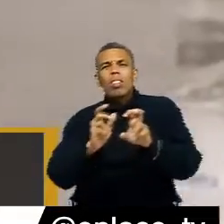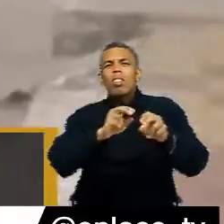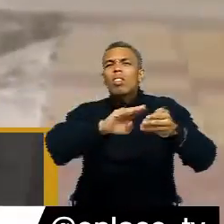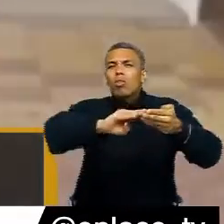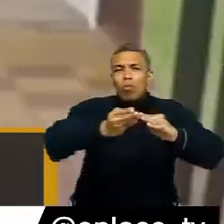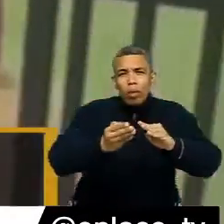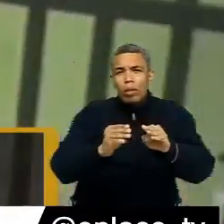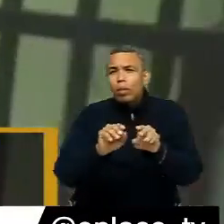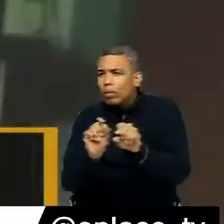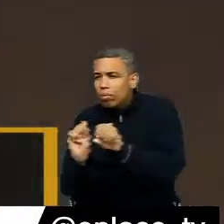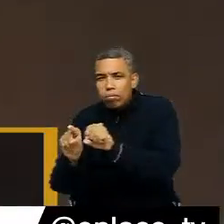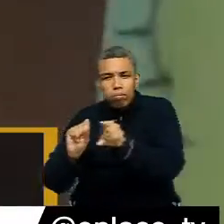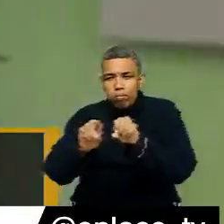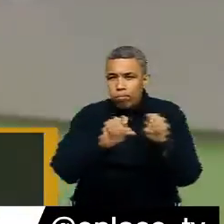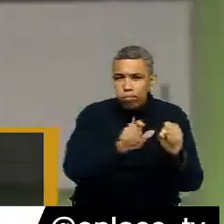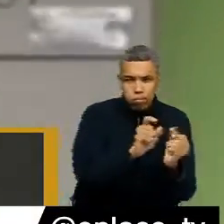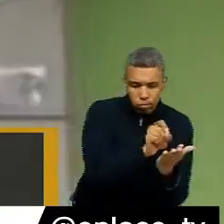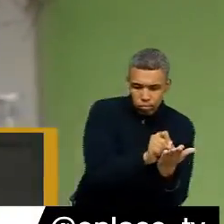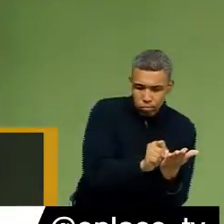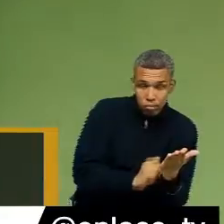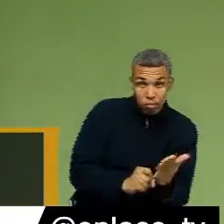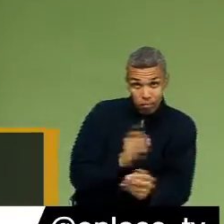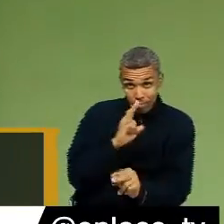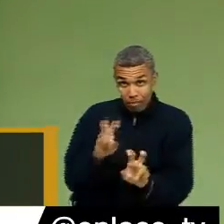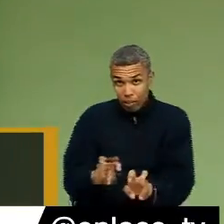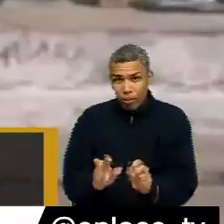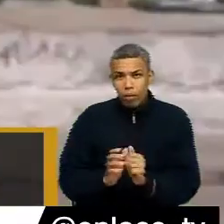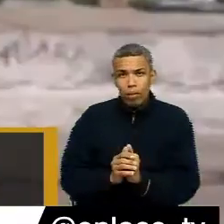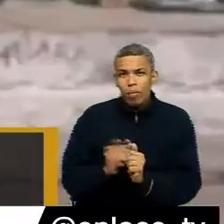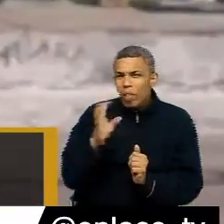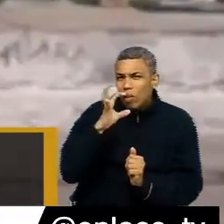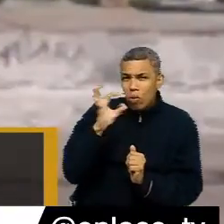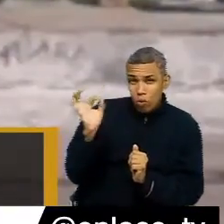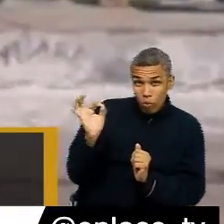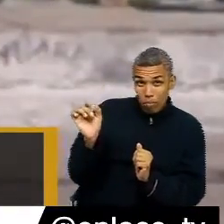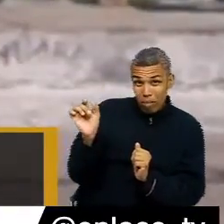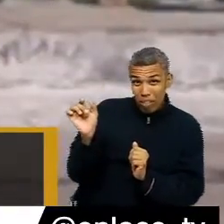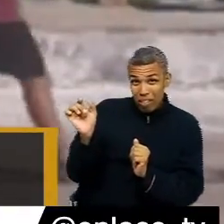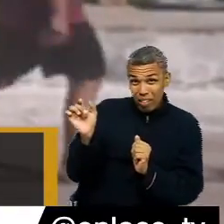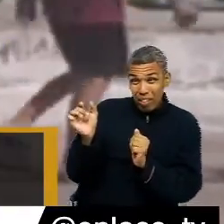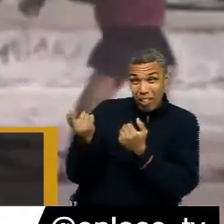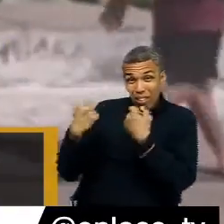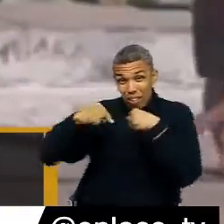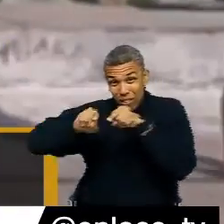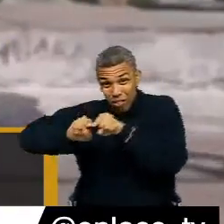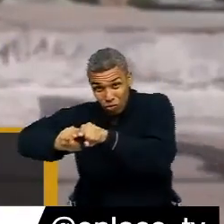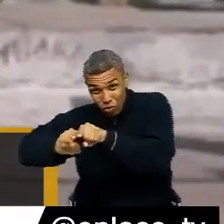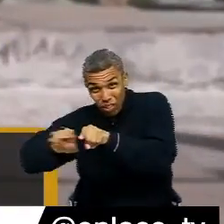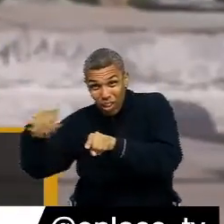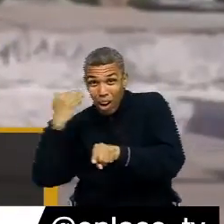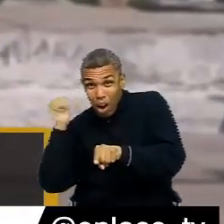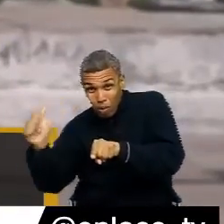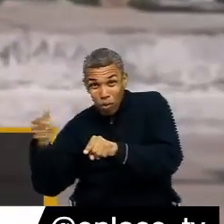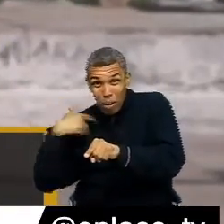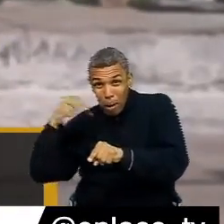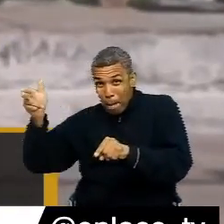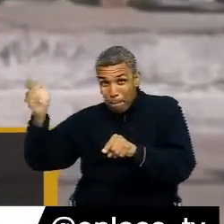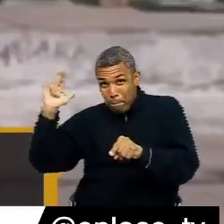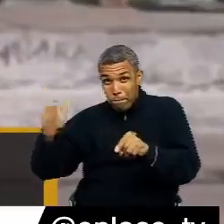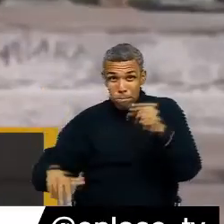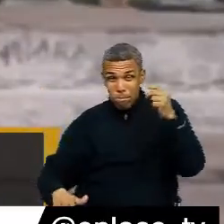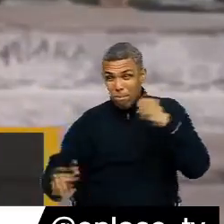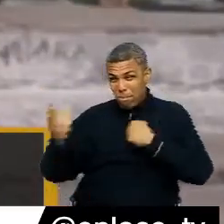compañero sentimental de la mujer, quien presuntamente se encontraba en el lugar momentos en que ocurrió este hecho. Las autoridades